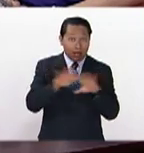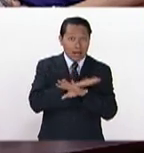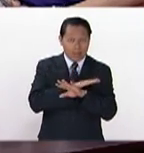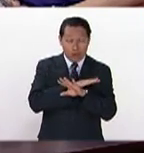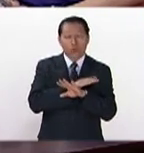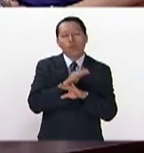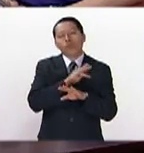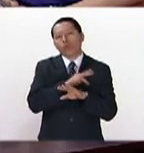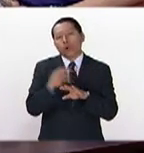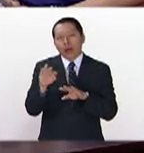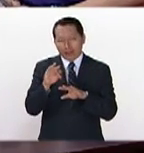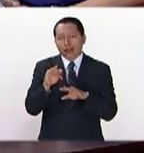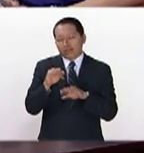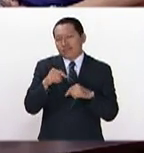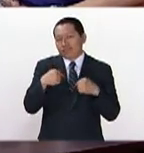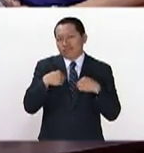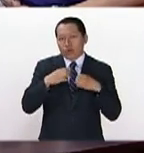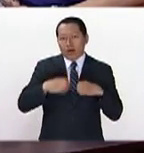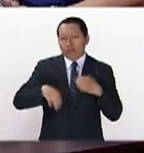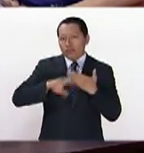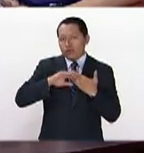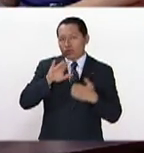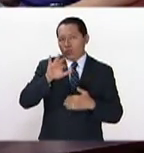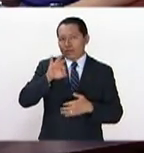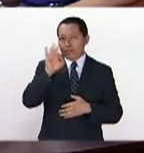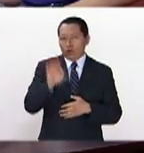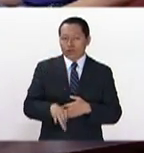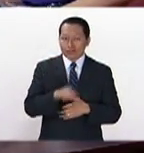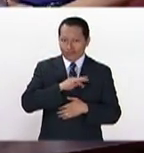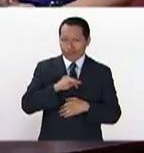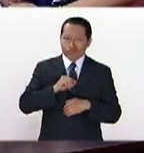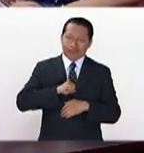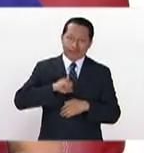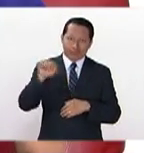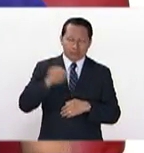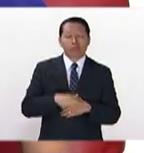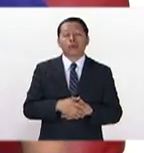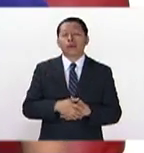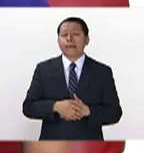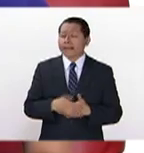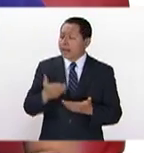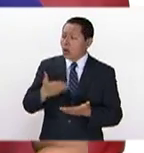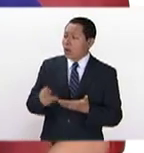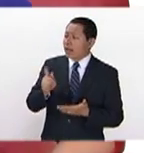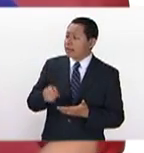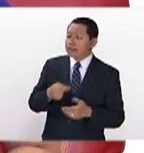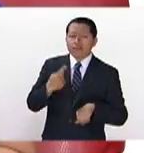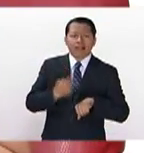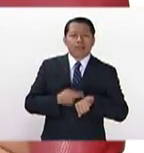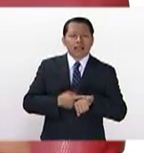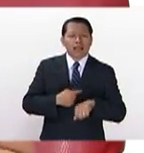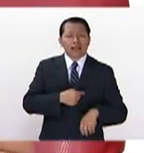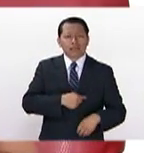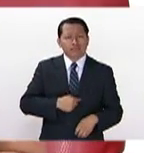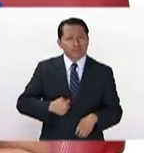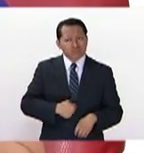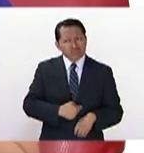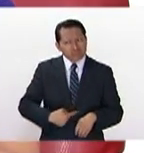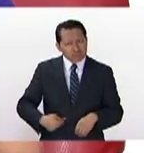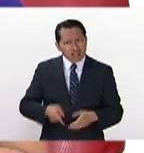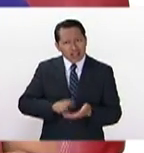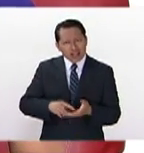hasta el 50% sobre lo habitual, ¿no? Y ahora, en cuanto a las enfermedades gastrointestinales, ¿qué tan frecuentes y por qué